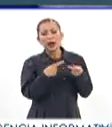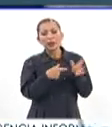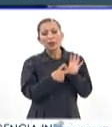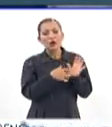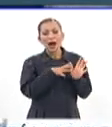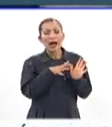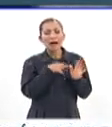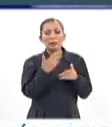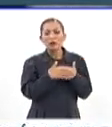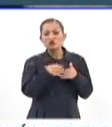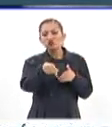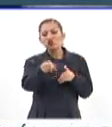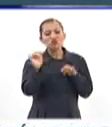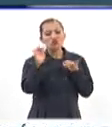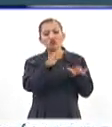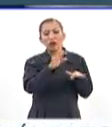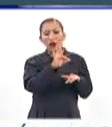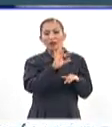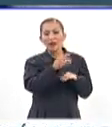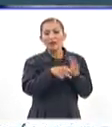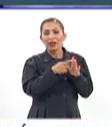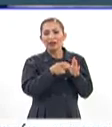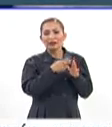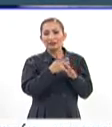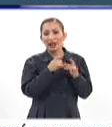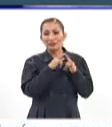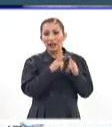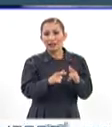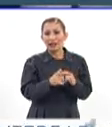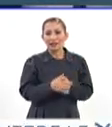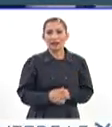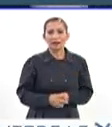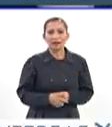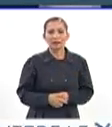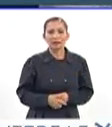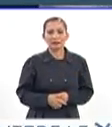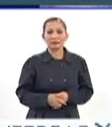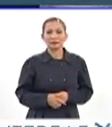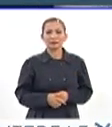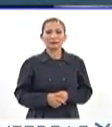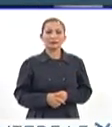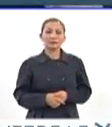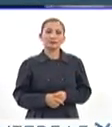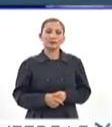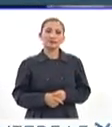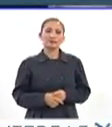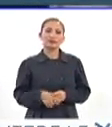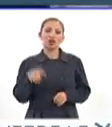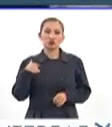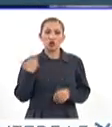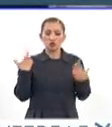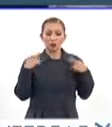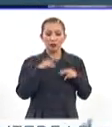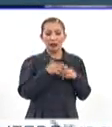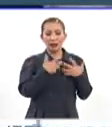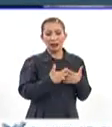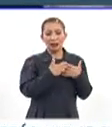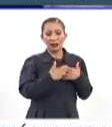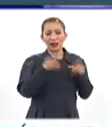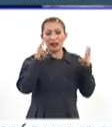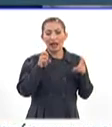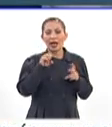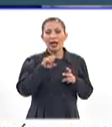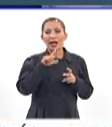preparando y qué es lo que esperan para esta 40 edición de la FIL de Minería. Bueno, yo represento a la editorial El